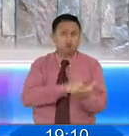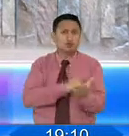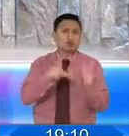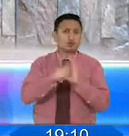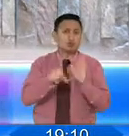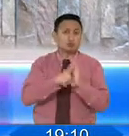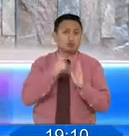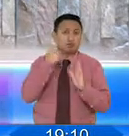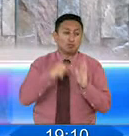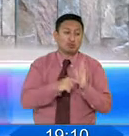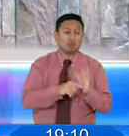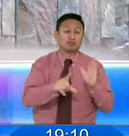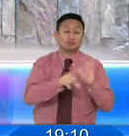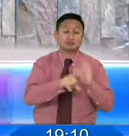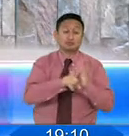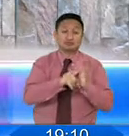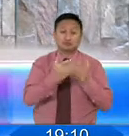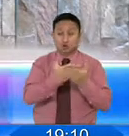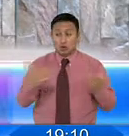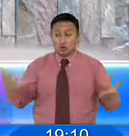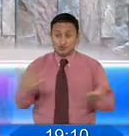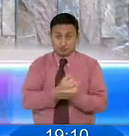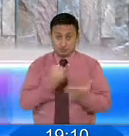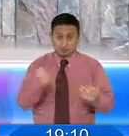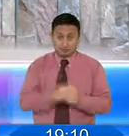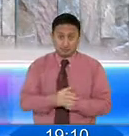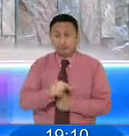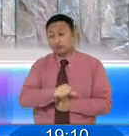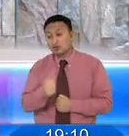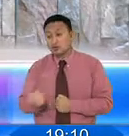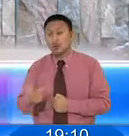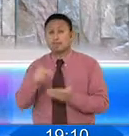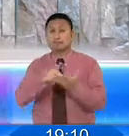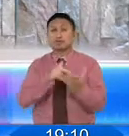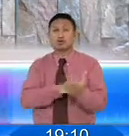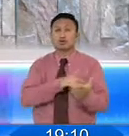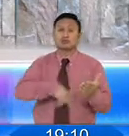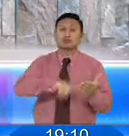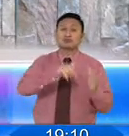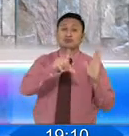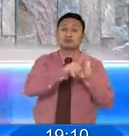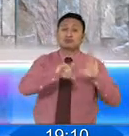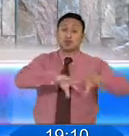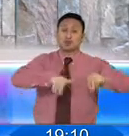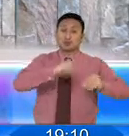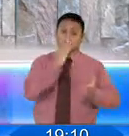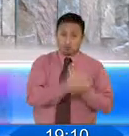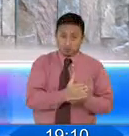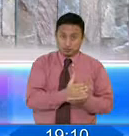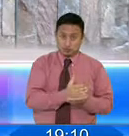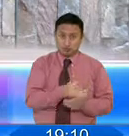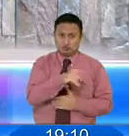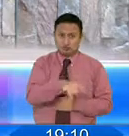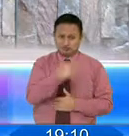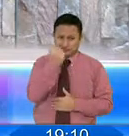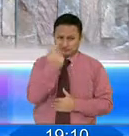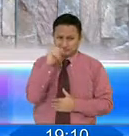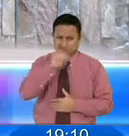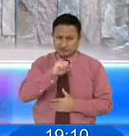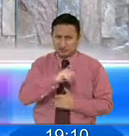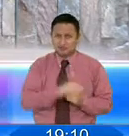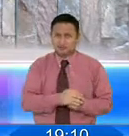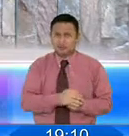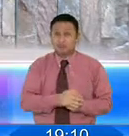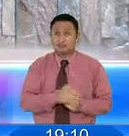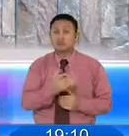extinción de dominio o la el gran proyecto del ejecutivo de ley anticorrupción tengan en cuenta también elementos